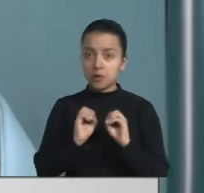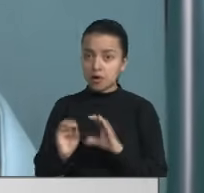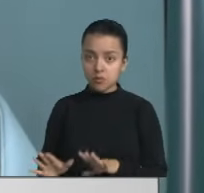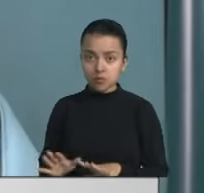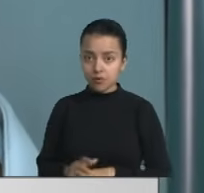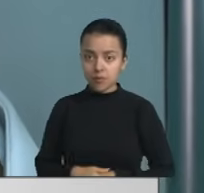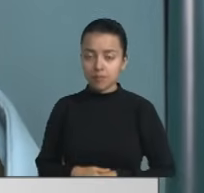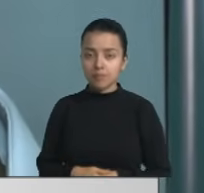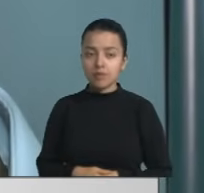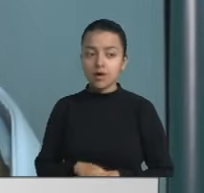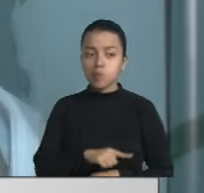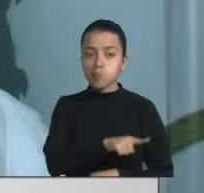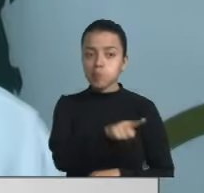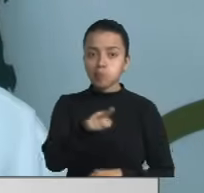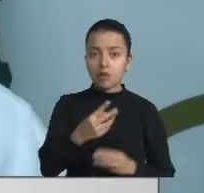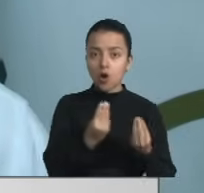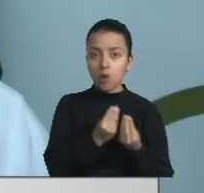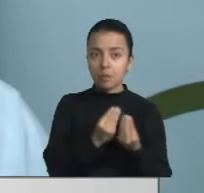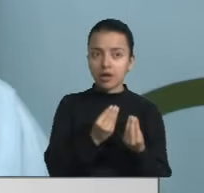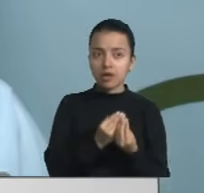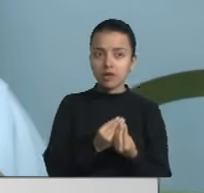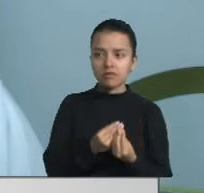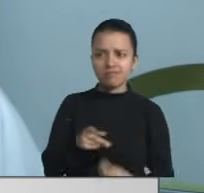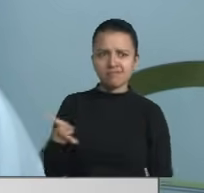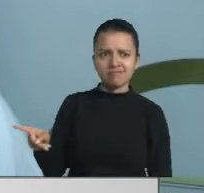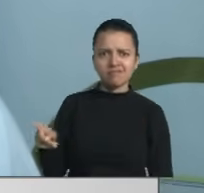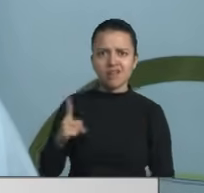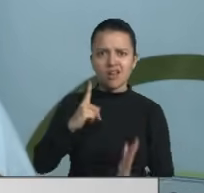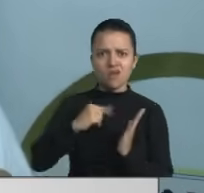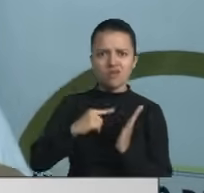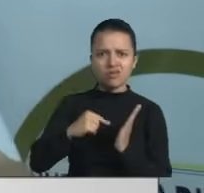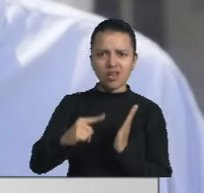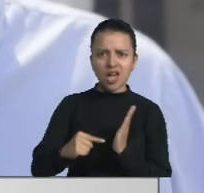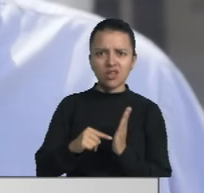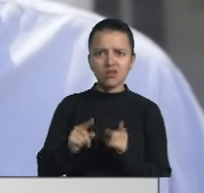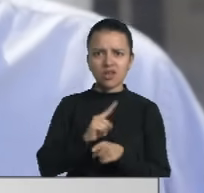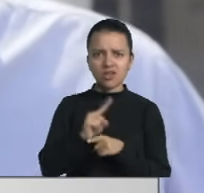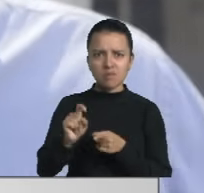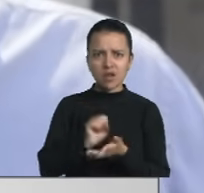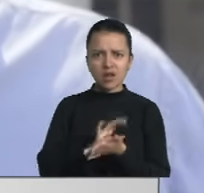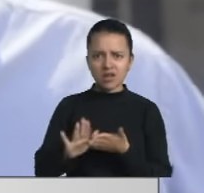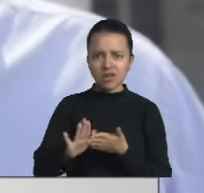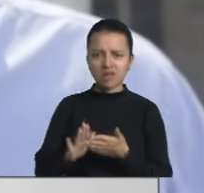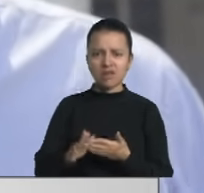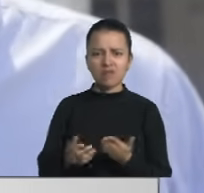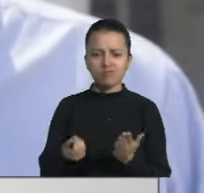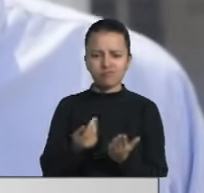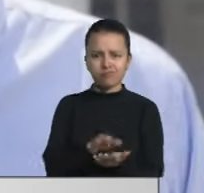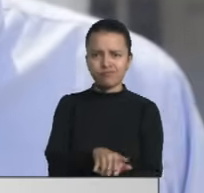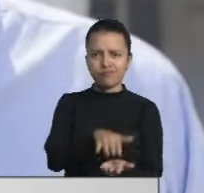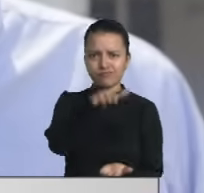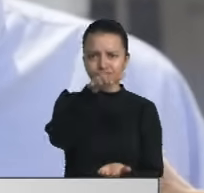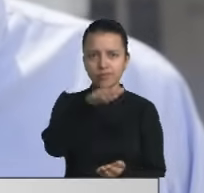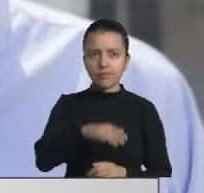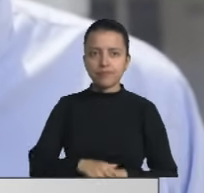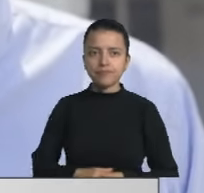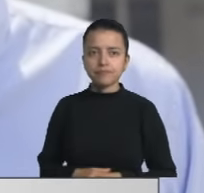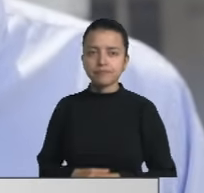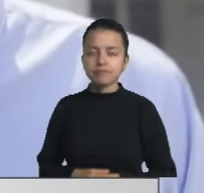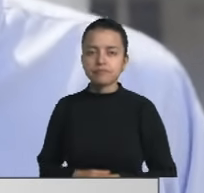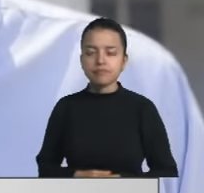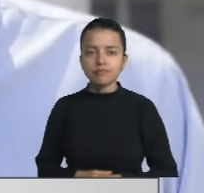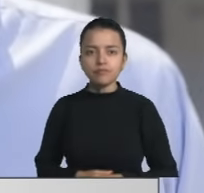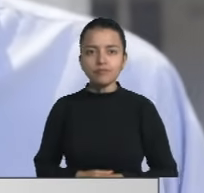es acusado por sus compañeros de firmar millonarios contratos en Semana Santa. No presentó la carta de renuncia formalmente a esta